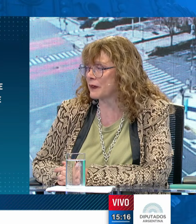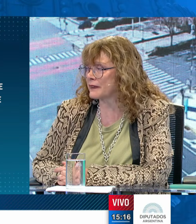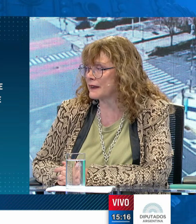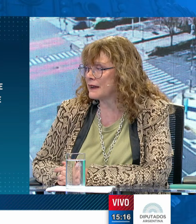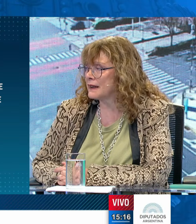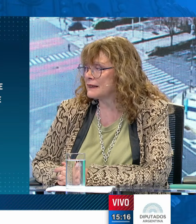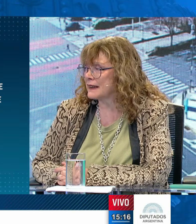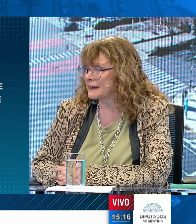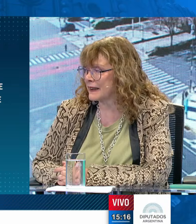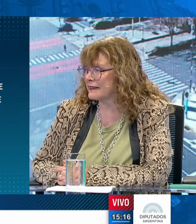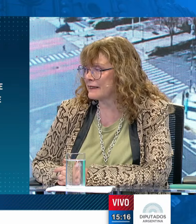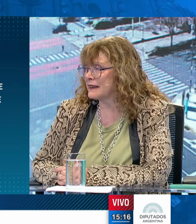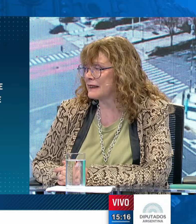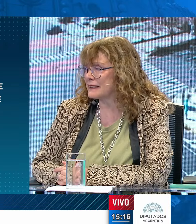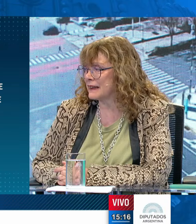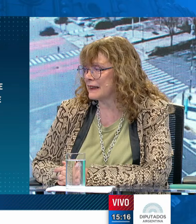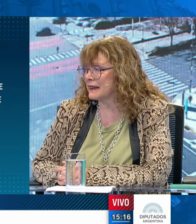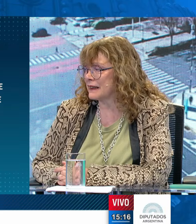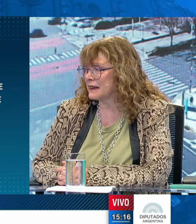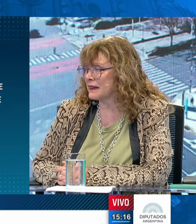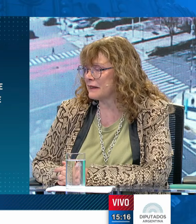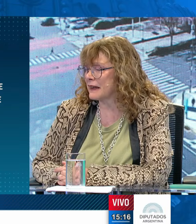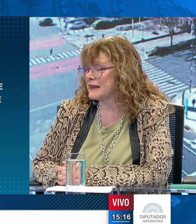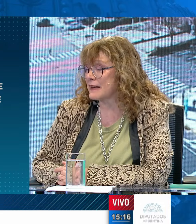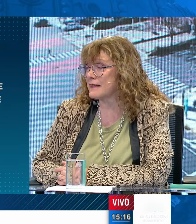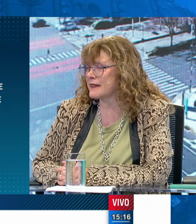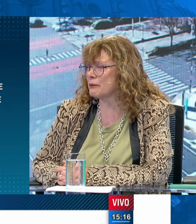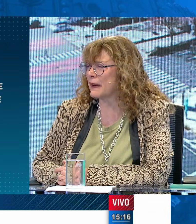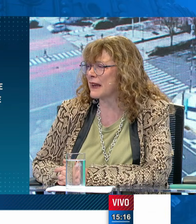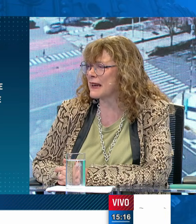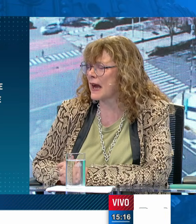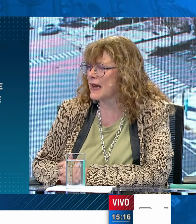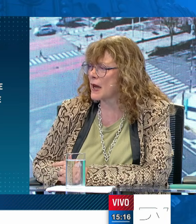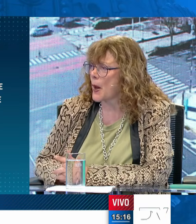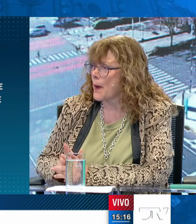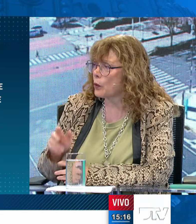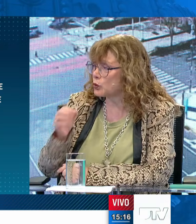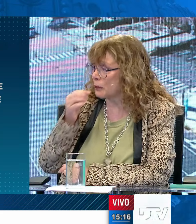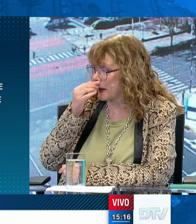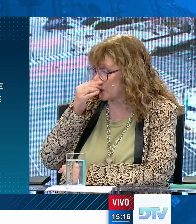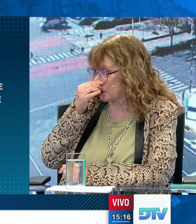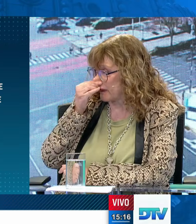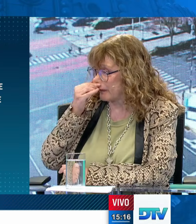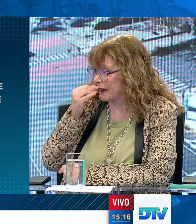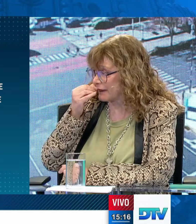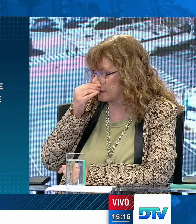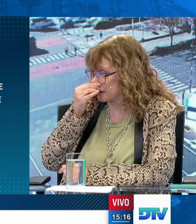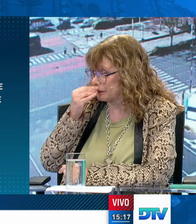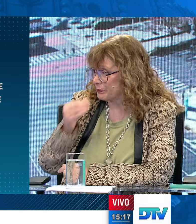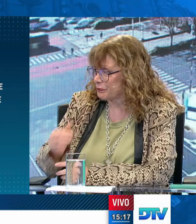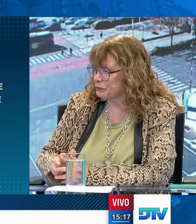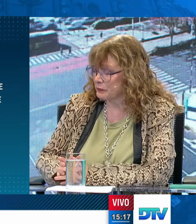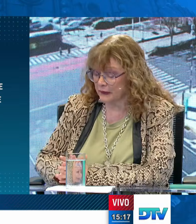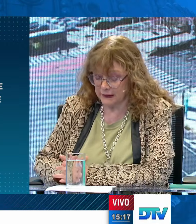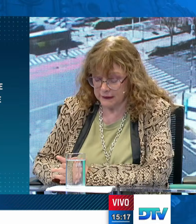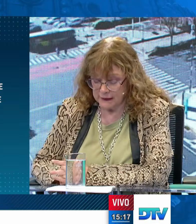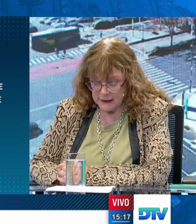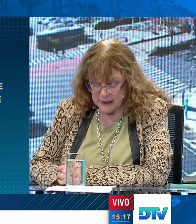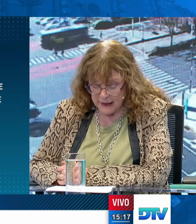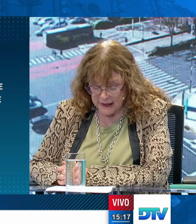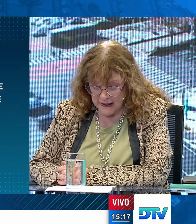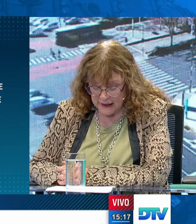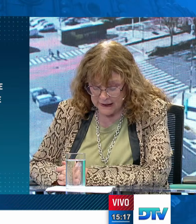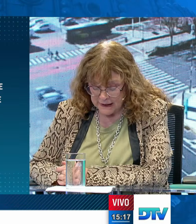a partir del 3 del 10 de diciembre, que cae justo miércoles, me parece.